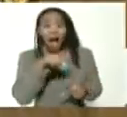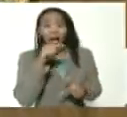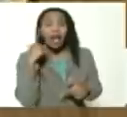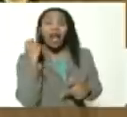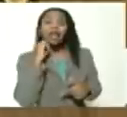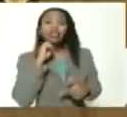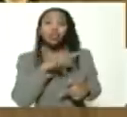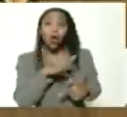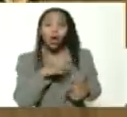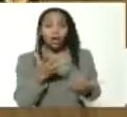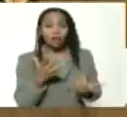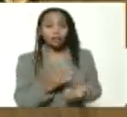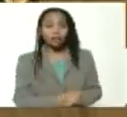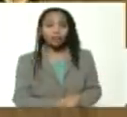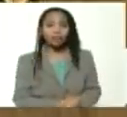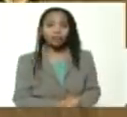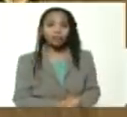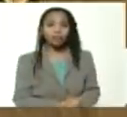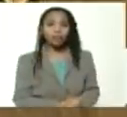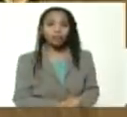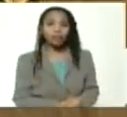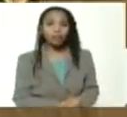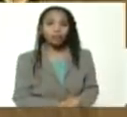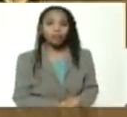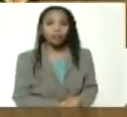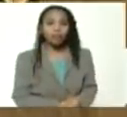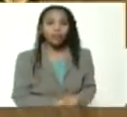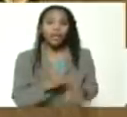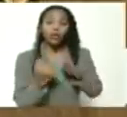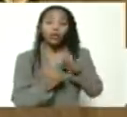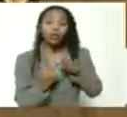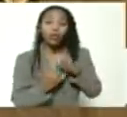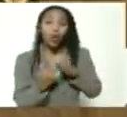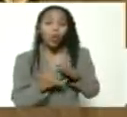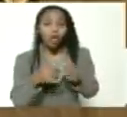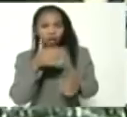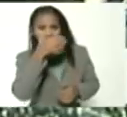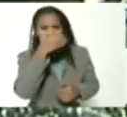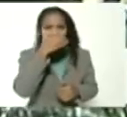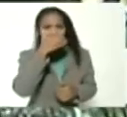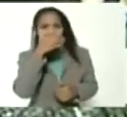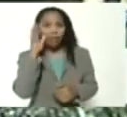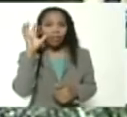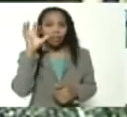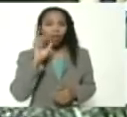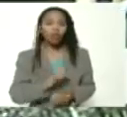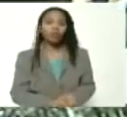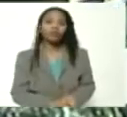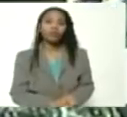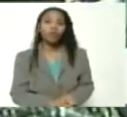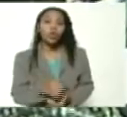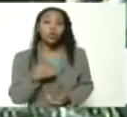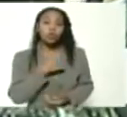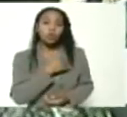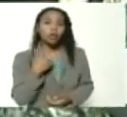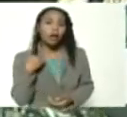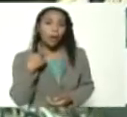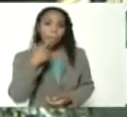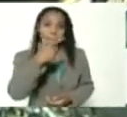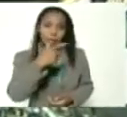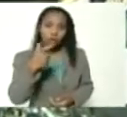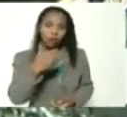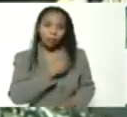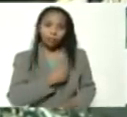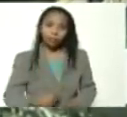de la infamia, la institucionalización del terrorismo de Estado? Yo quiero, ciudadano presidente, si me